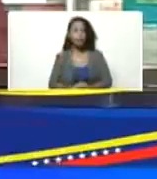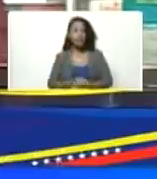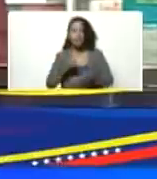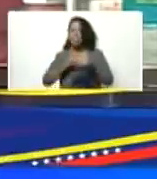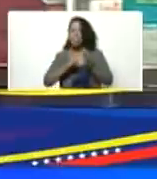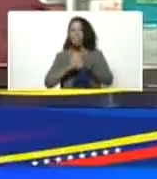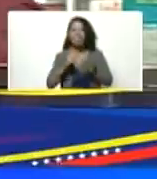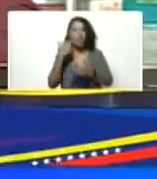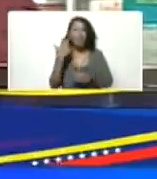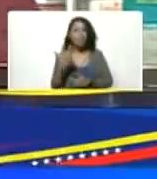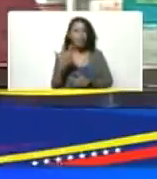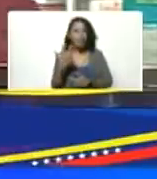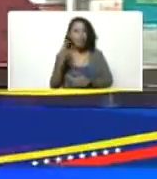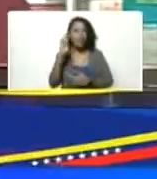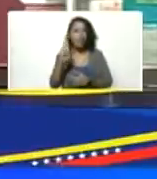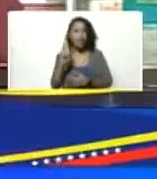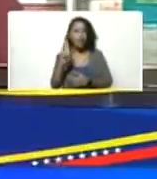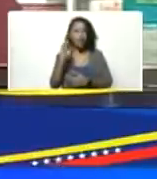las 3R.net?